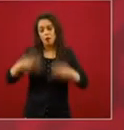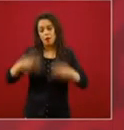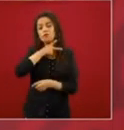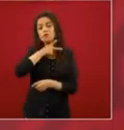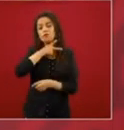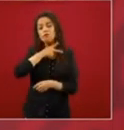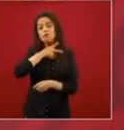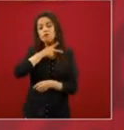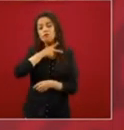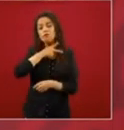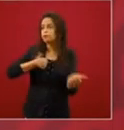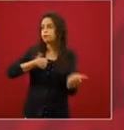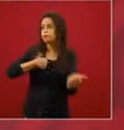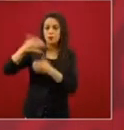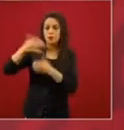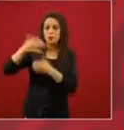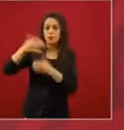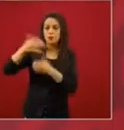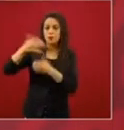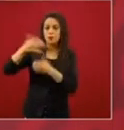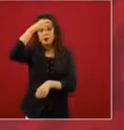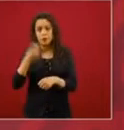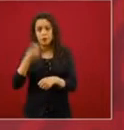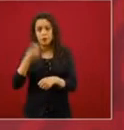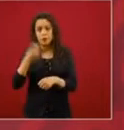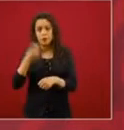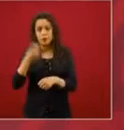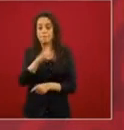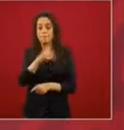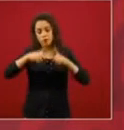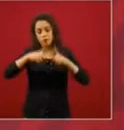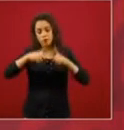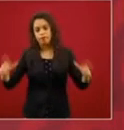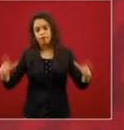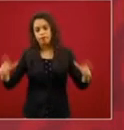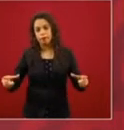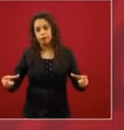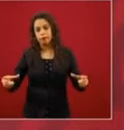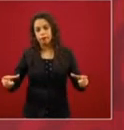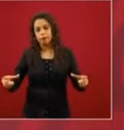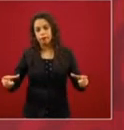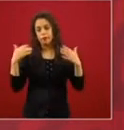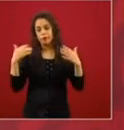Creció el aparato burocrático también como nunca